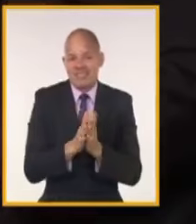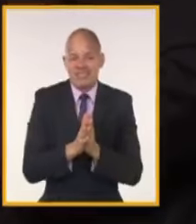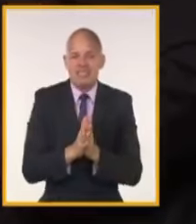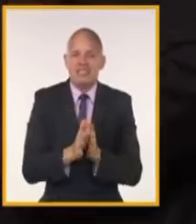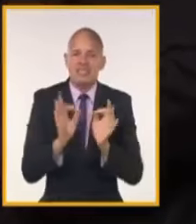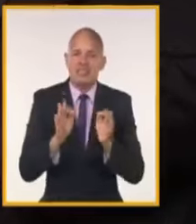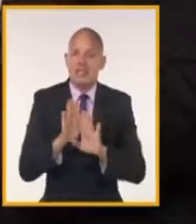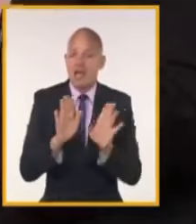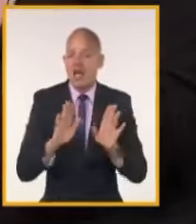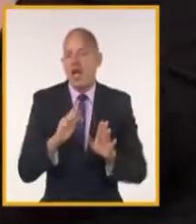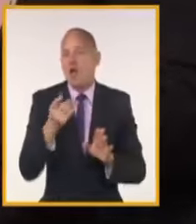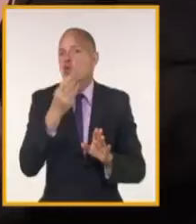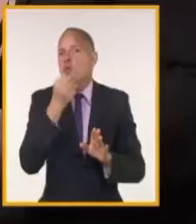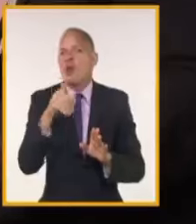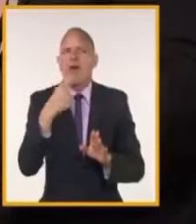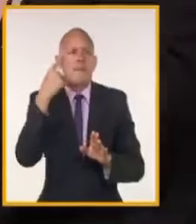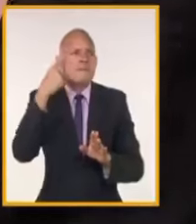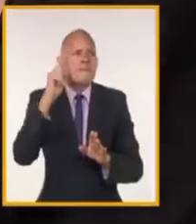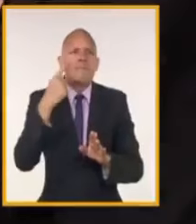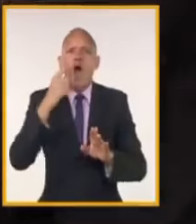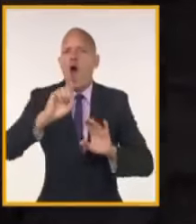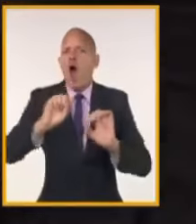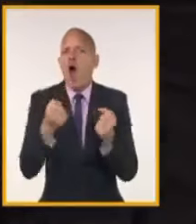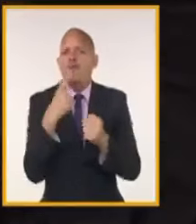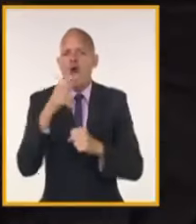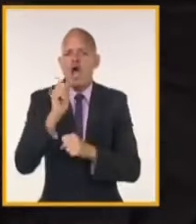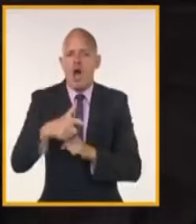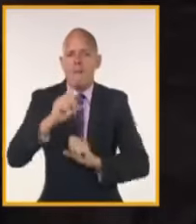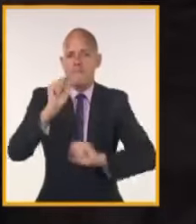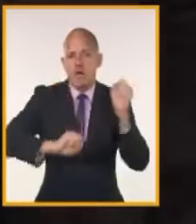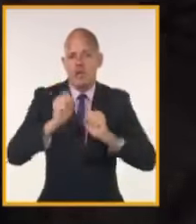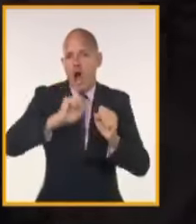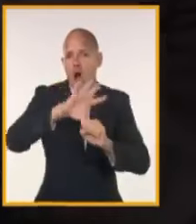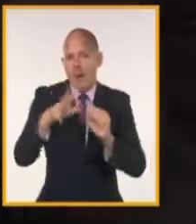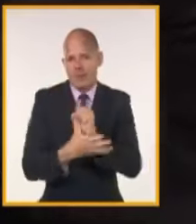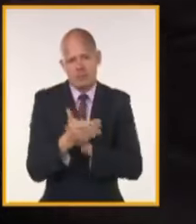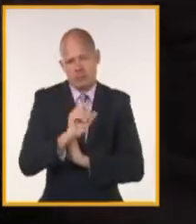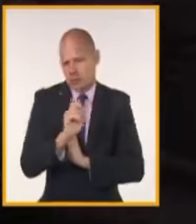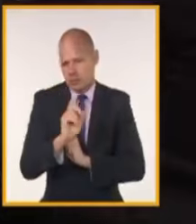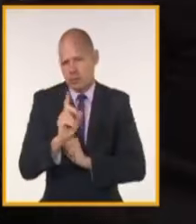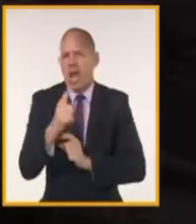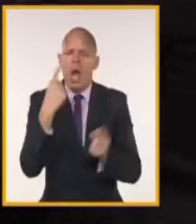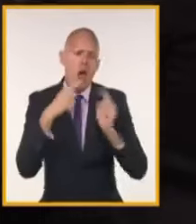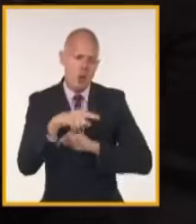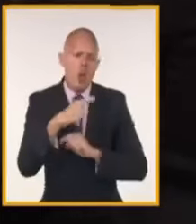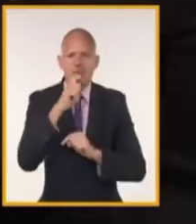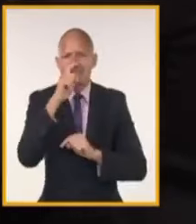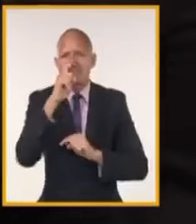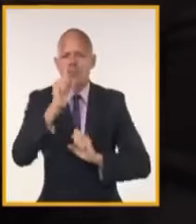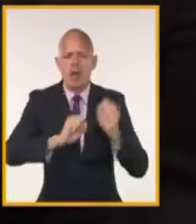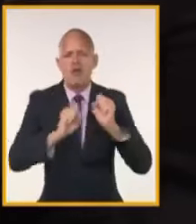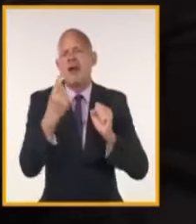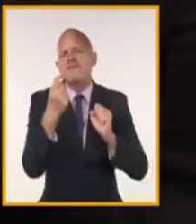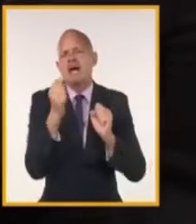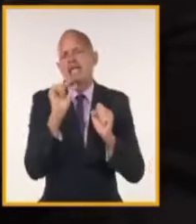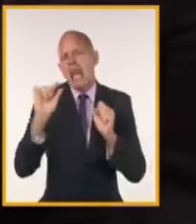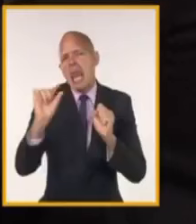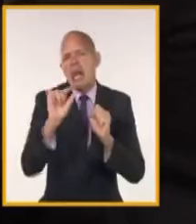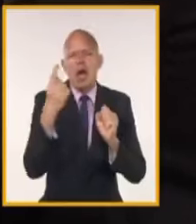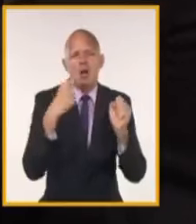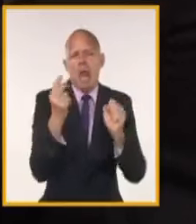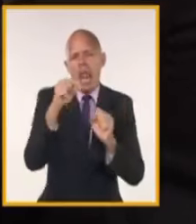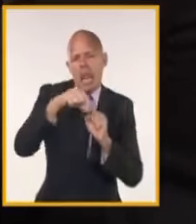inversión del motor completo aún todavía el resto de las piezas están en vida útil y ese es uno de los objetivos que